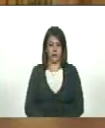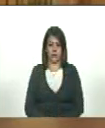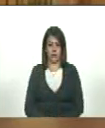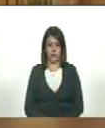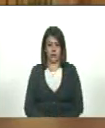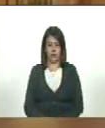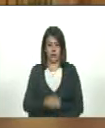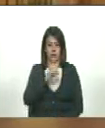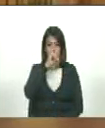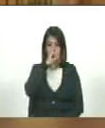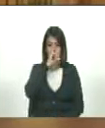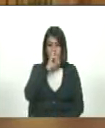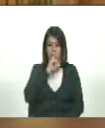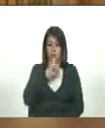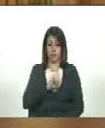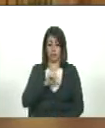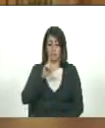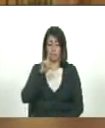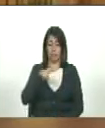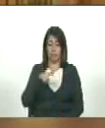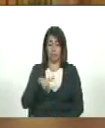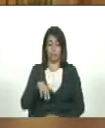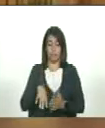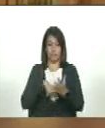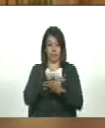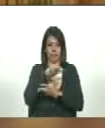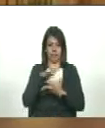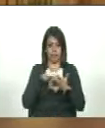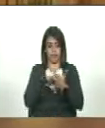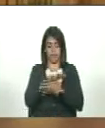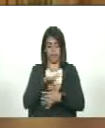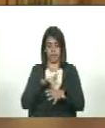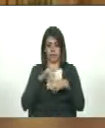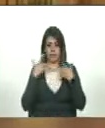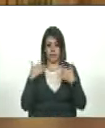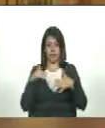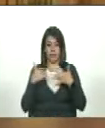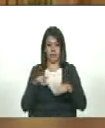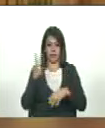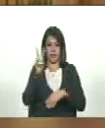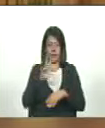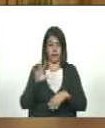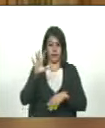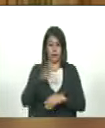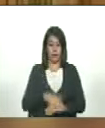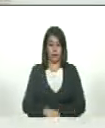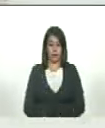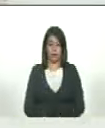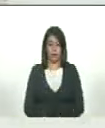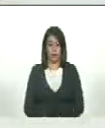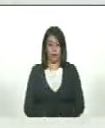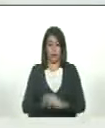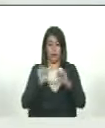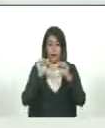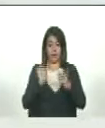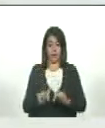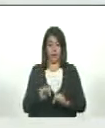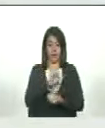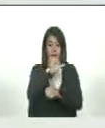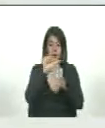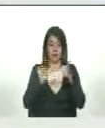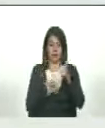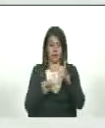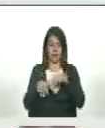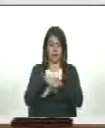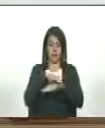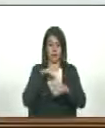2022, un año no exento tampoco de gravedades para Venezuela. Aquí se encuentra el